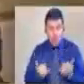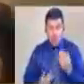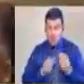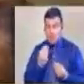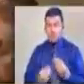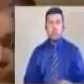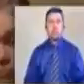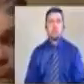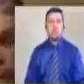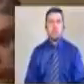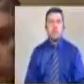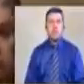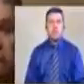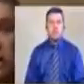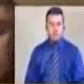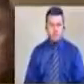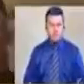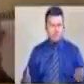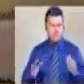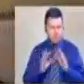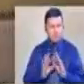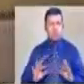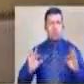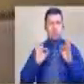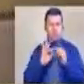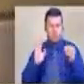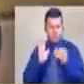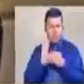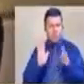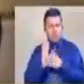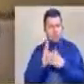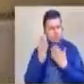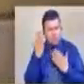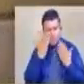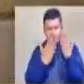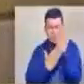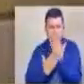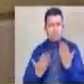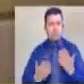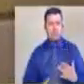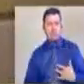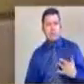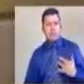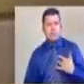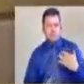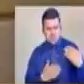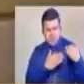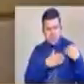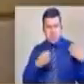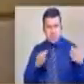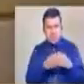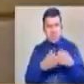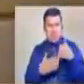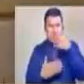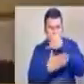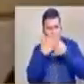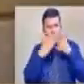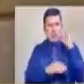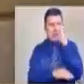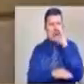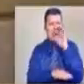hacemos con el valor, con la mística, con el sentido de responsabilidad con el país,